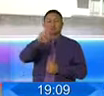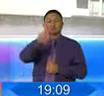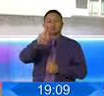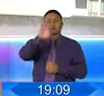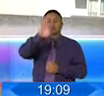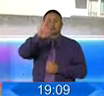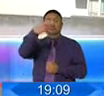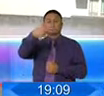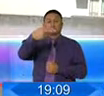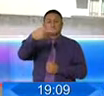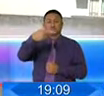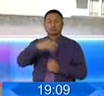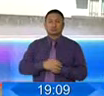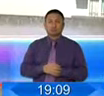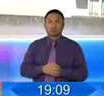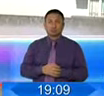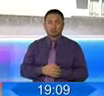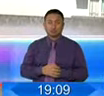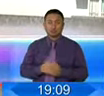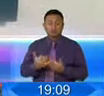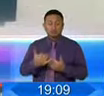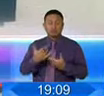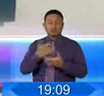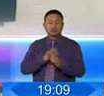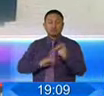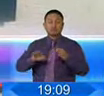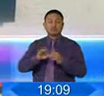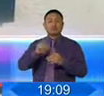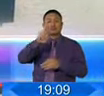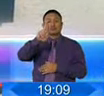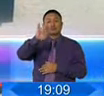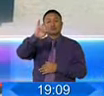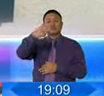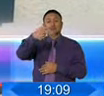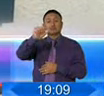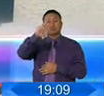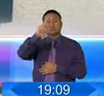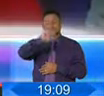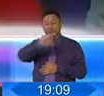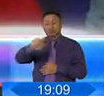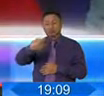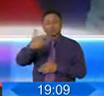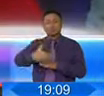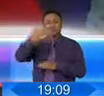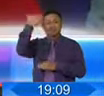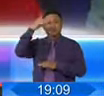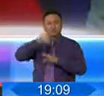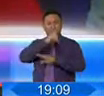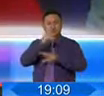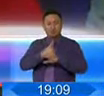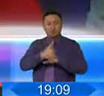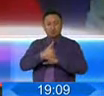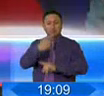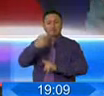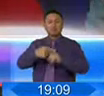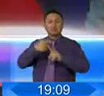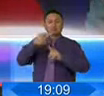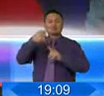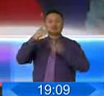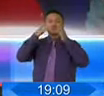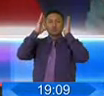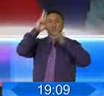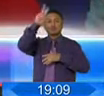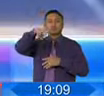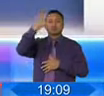Alicia Lucio Romero. Esto como reemplazo de Richard Espinosa, quien estuvo al frente del IES hasta diciembre del